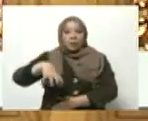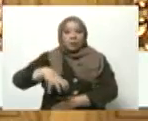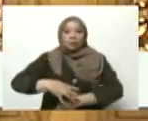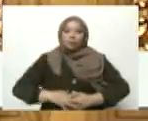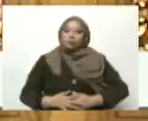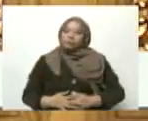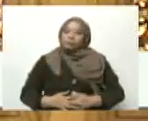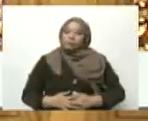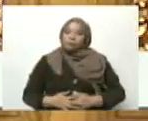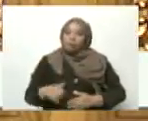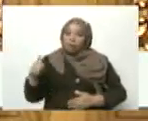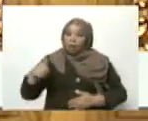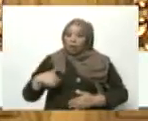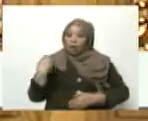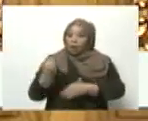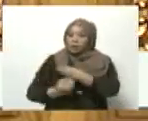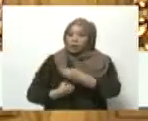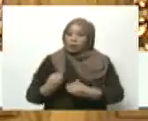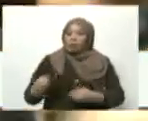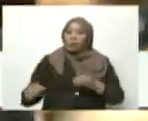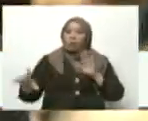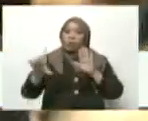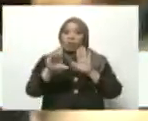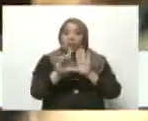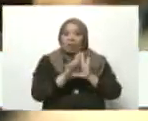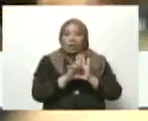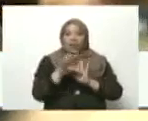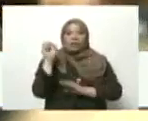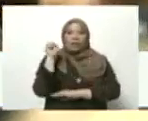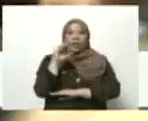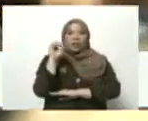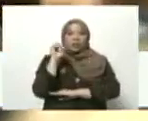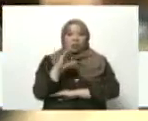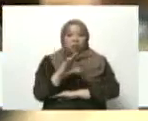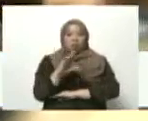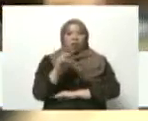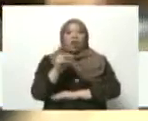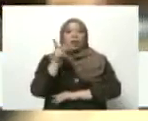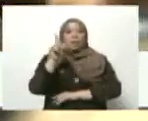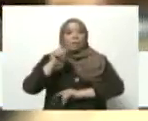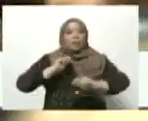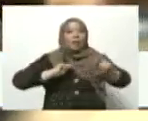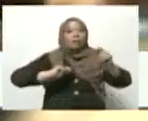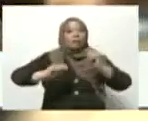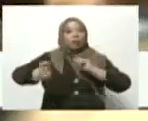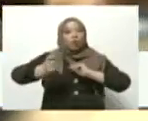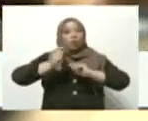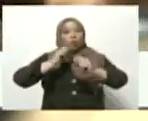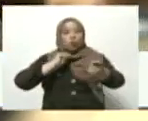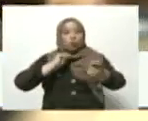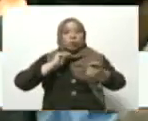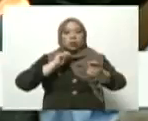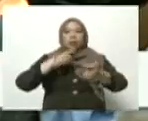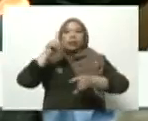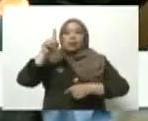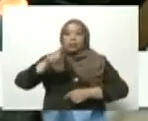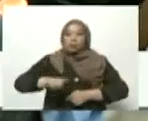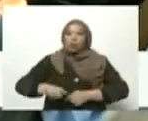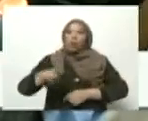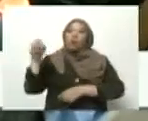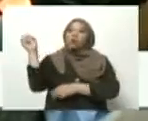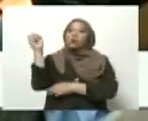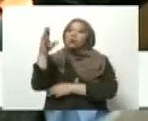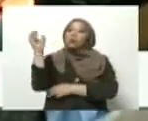las leyes, obviamente, de hacer contraloría al Poder Ejecutivo, pero también, y por eso que se llama también